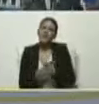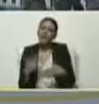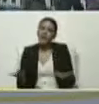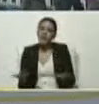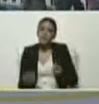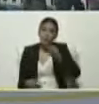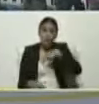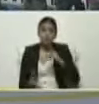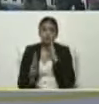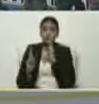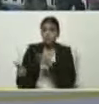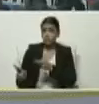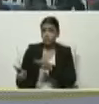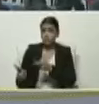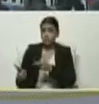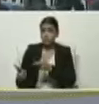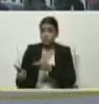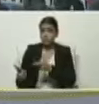le respondí,